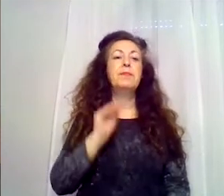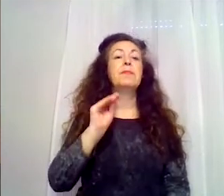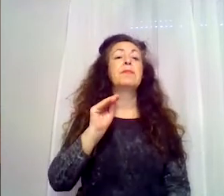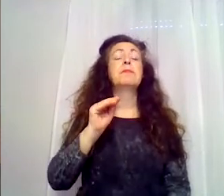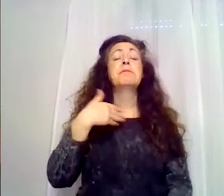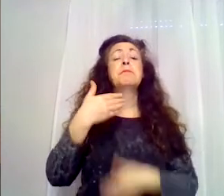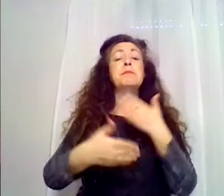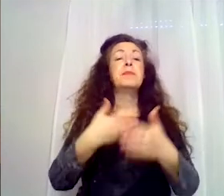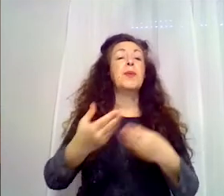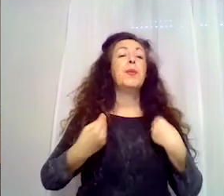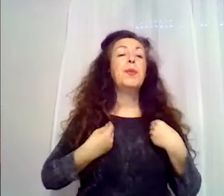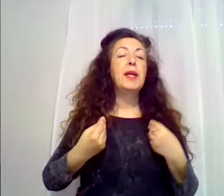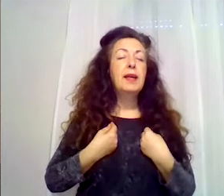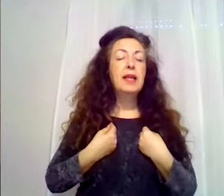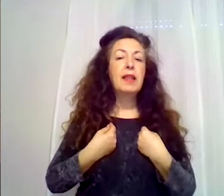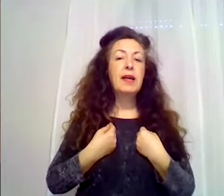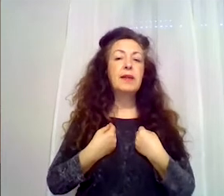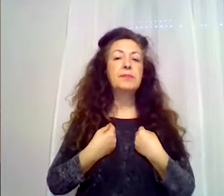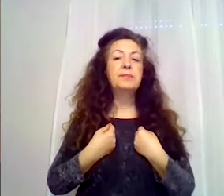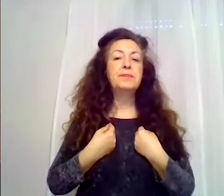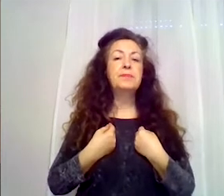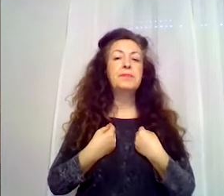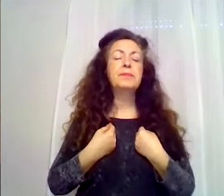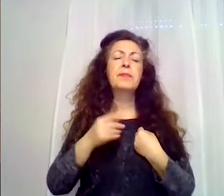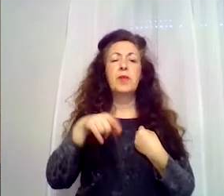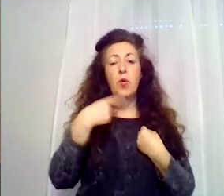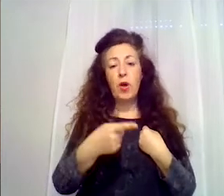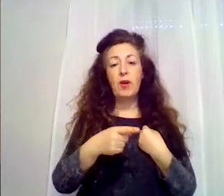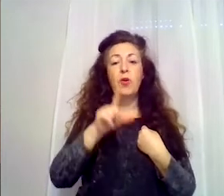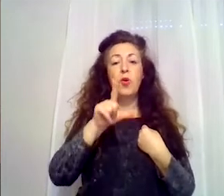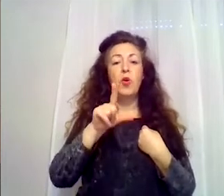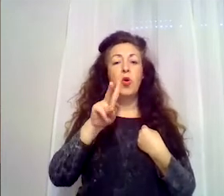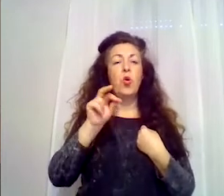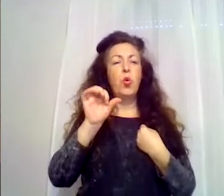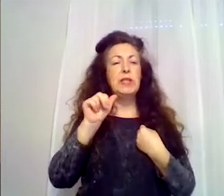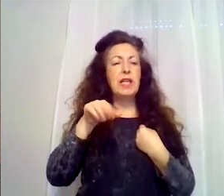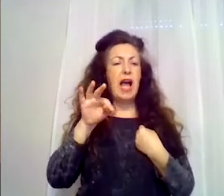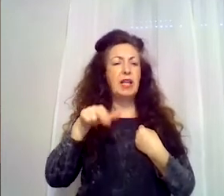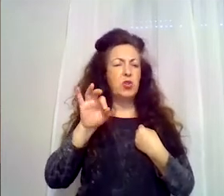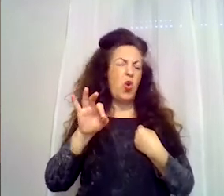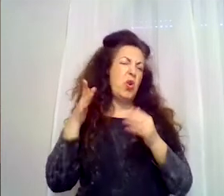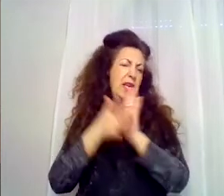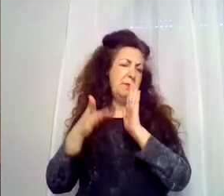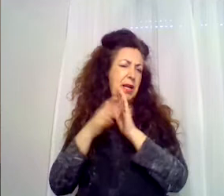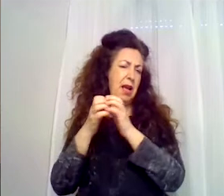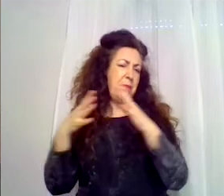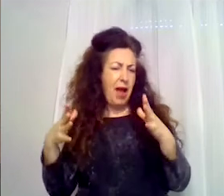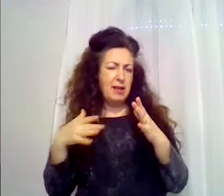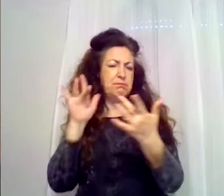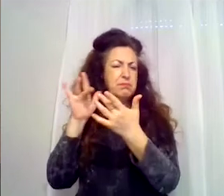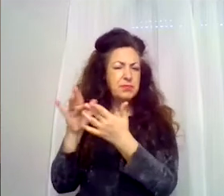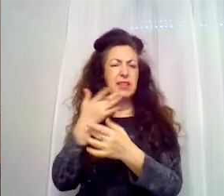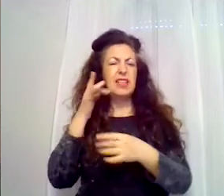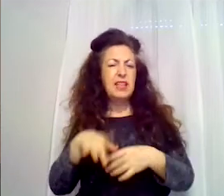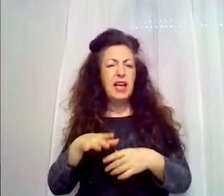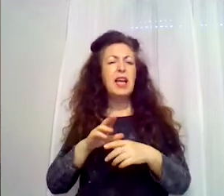extraordinario poeta y un extraordinario autor, trabajó como espía para el servicio secreto